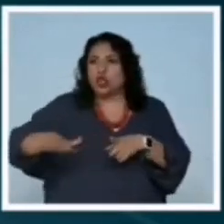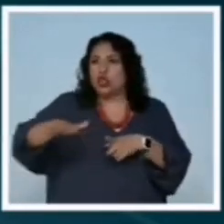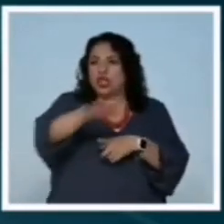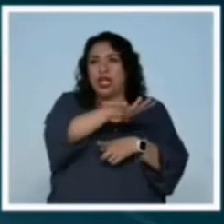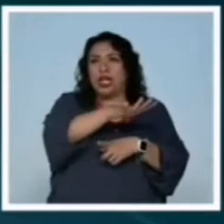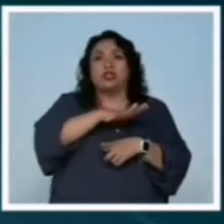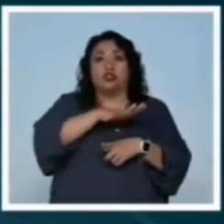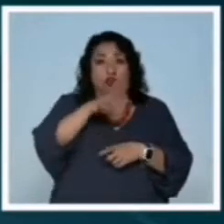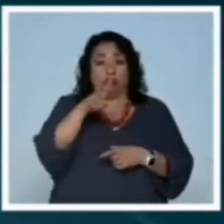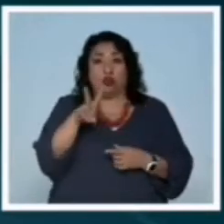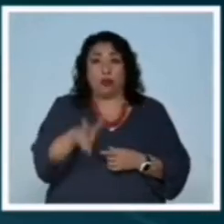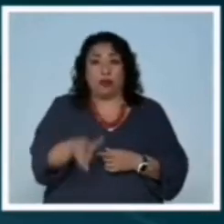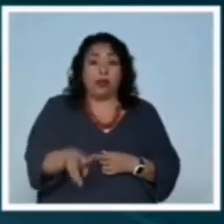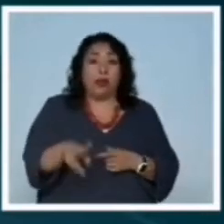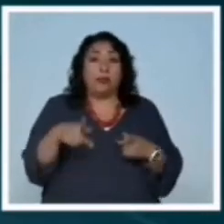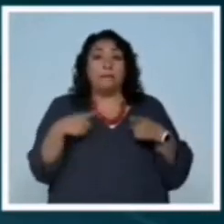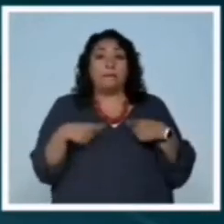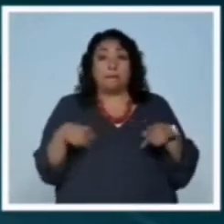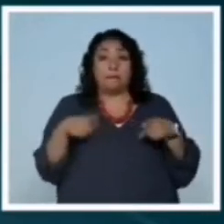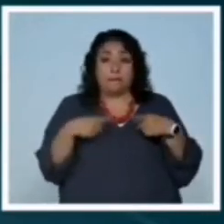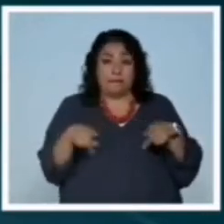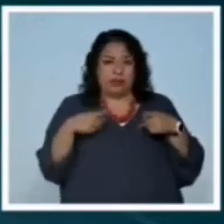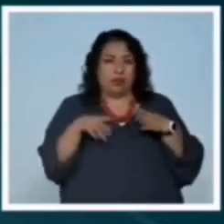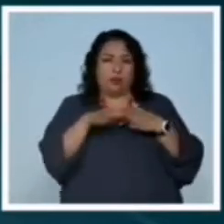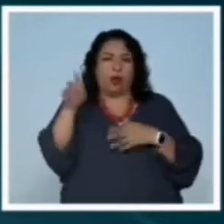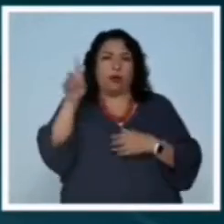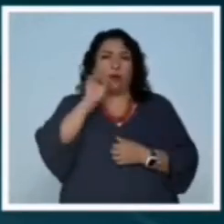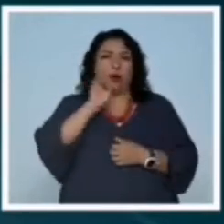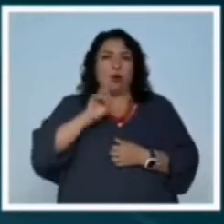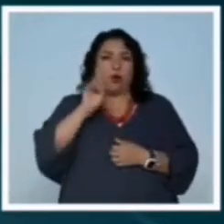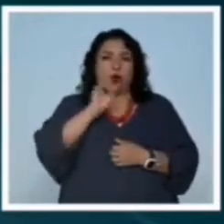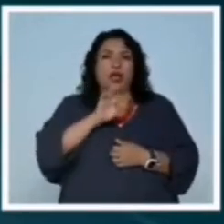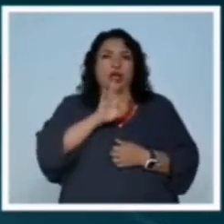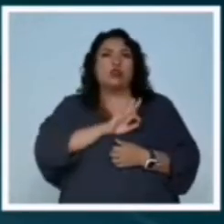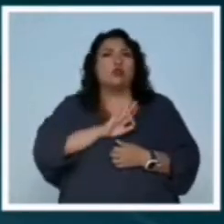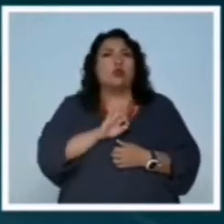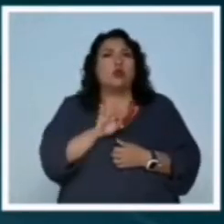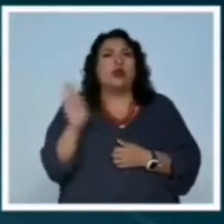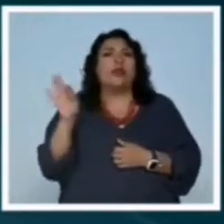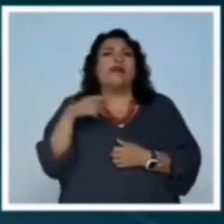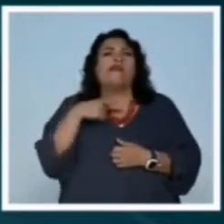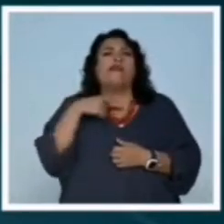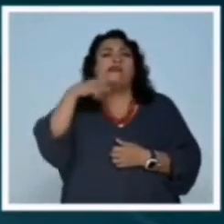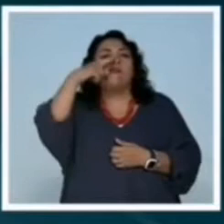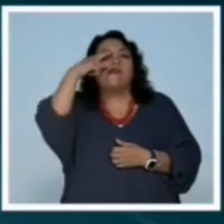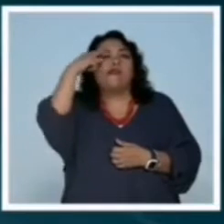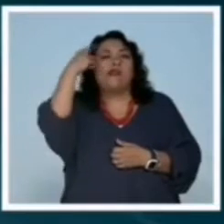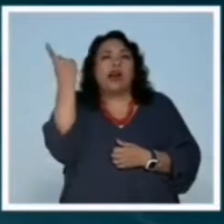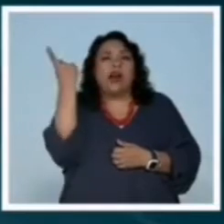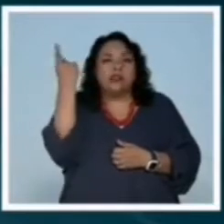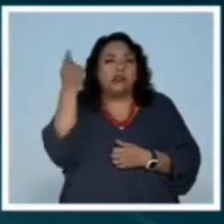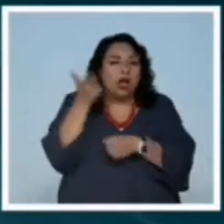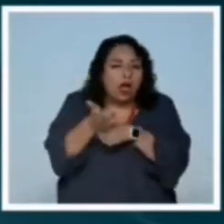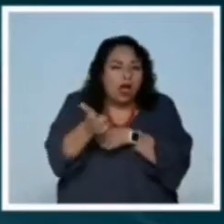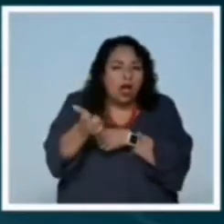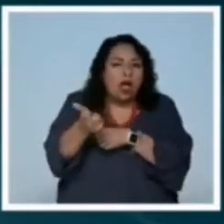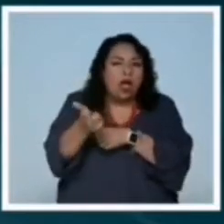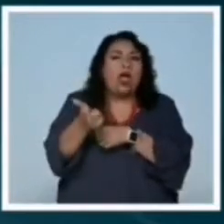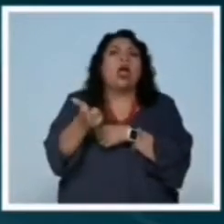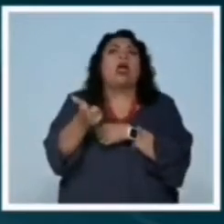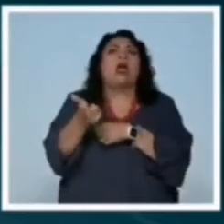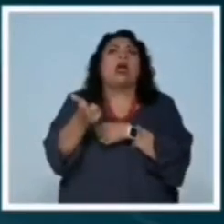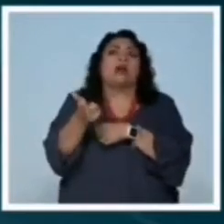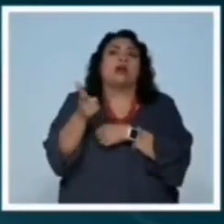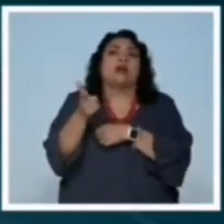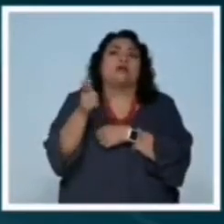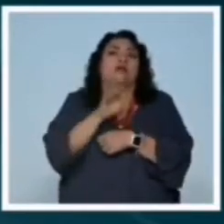reales las personas en el caso de las mujeres puedan ser mucho más fácilmente encontradas se pueda detectar más y